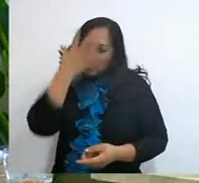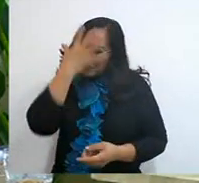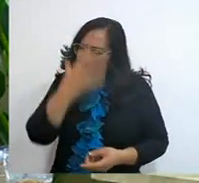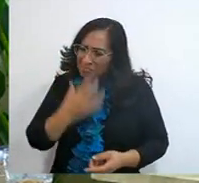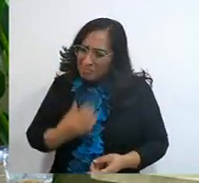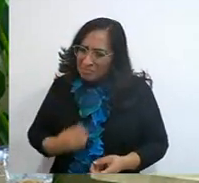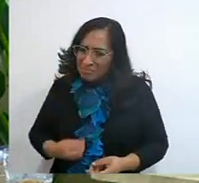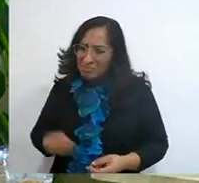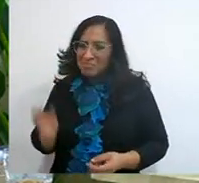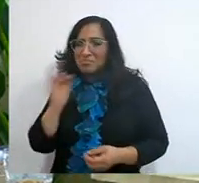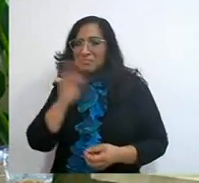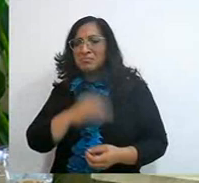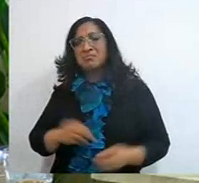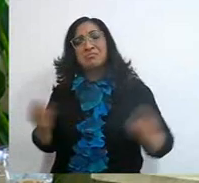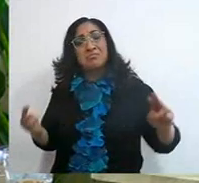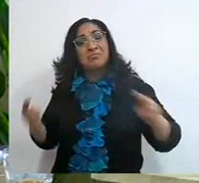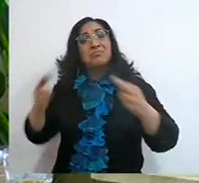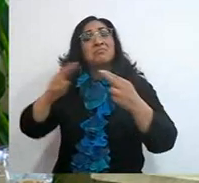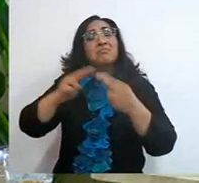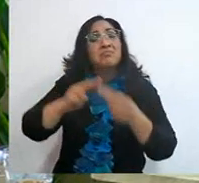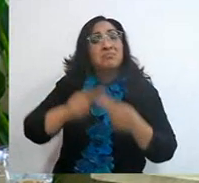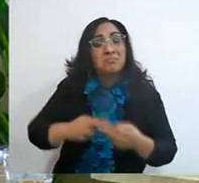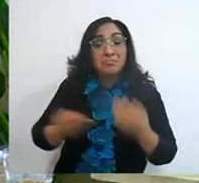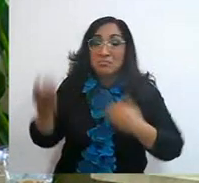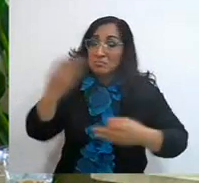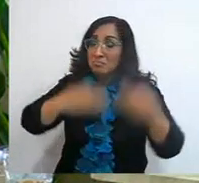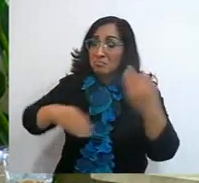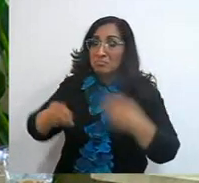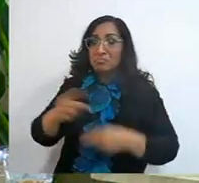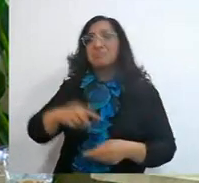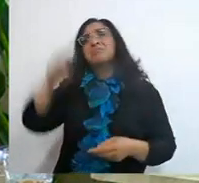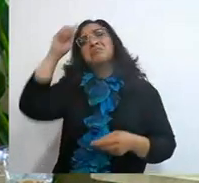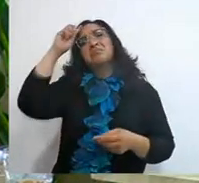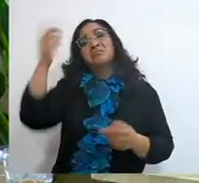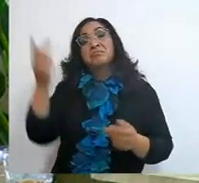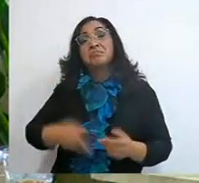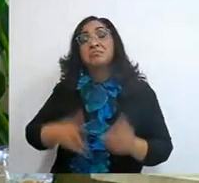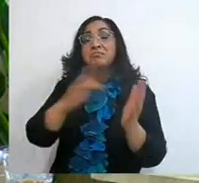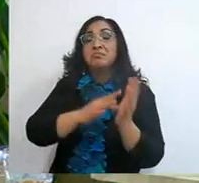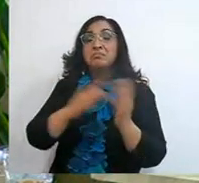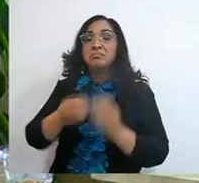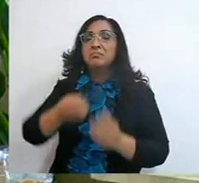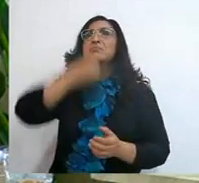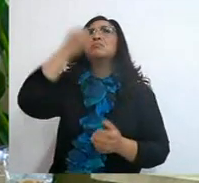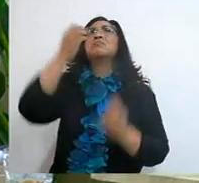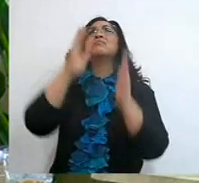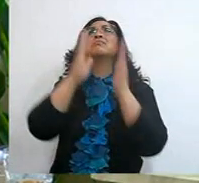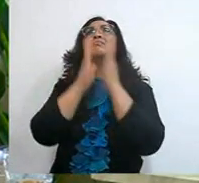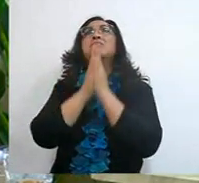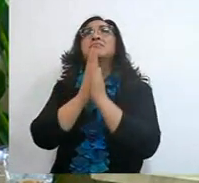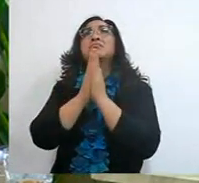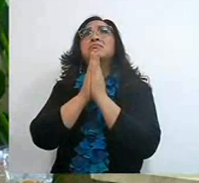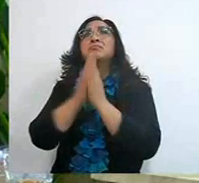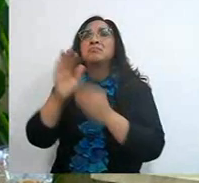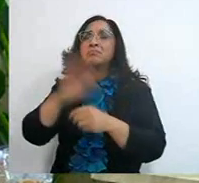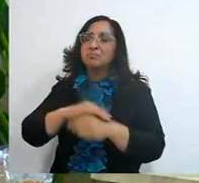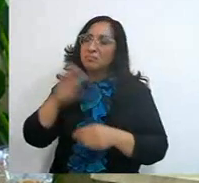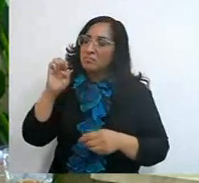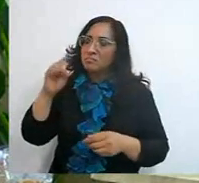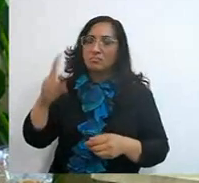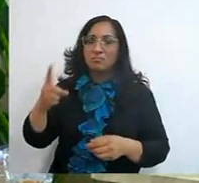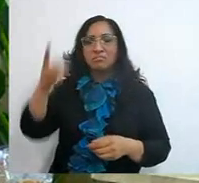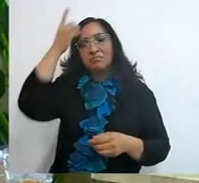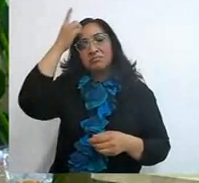falsa doctrina, se vuelvan a ti. En el nombre de Jesucristo, clamo a ti por ellos,